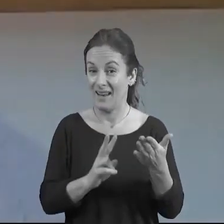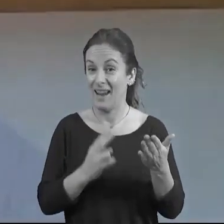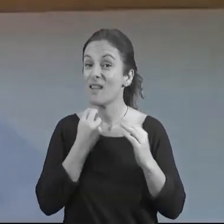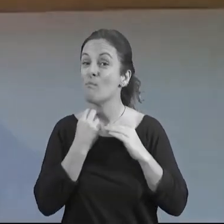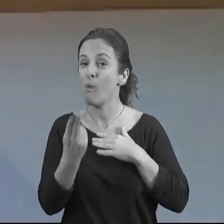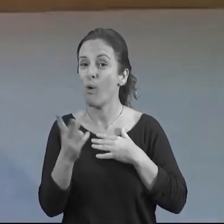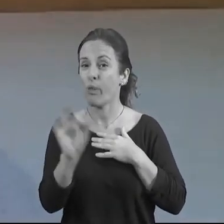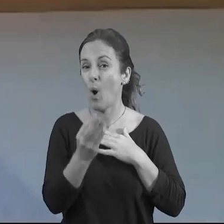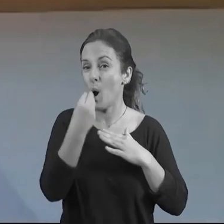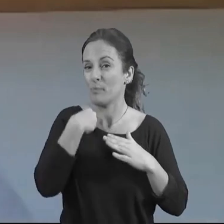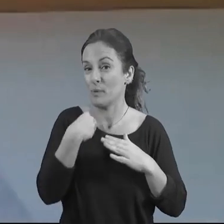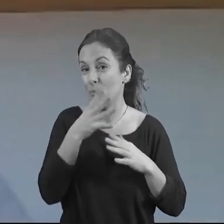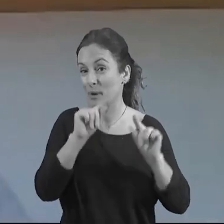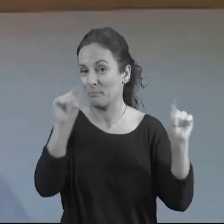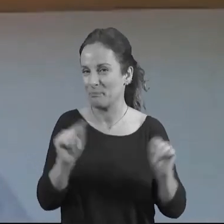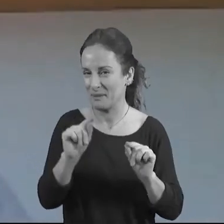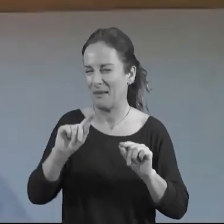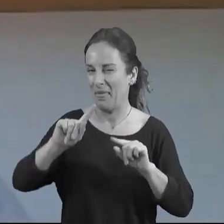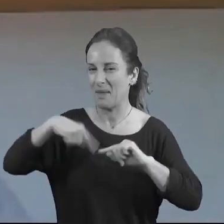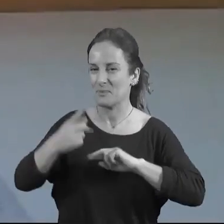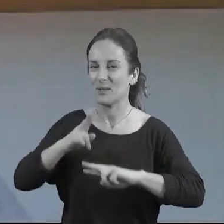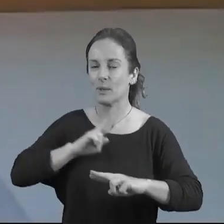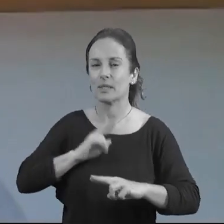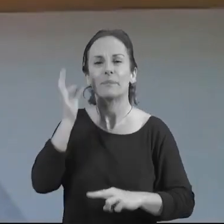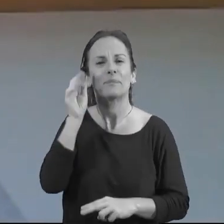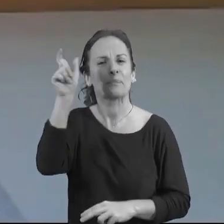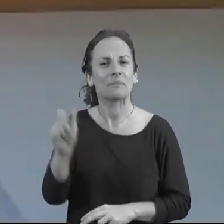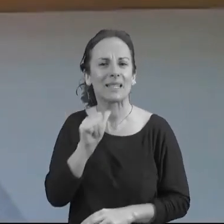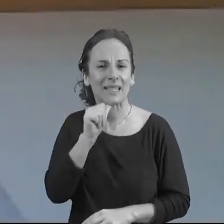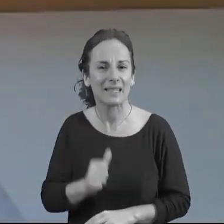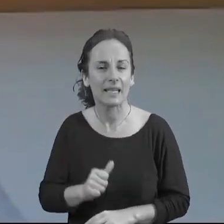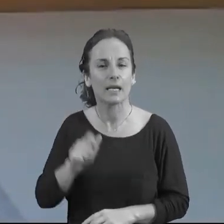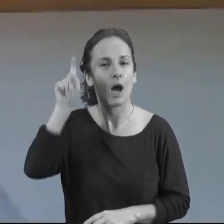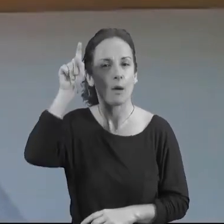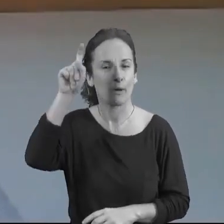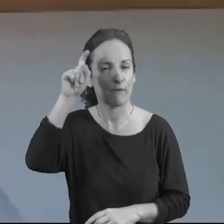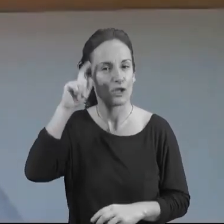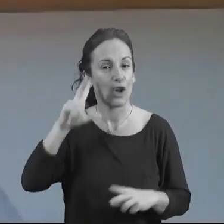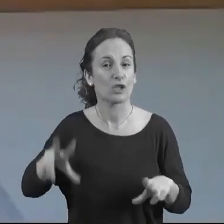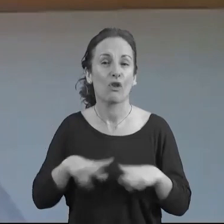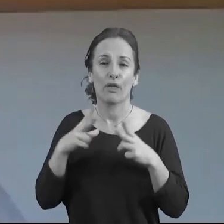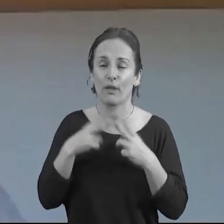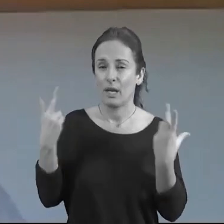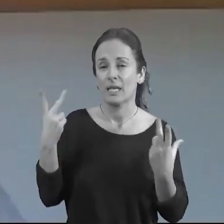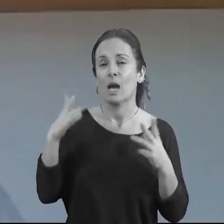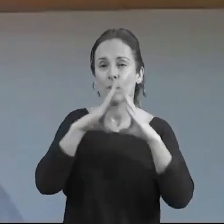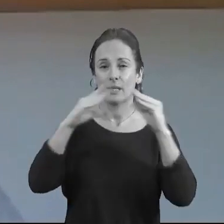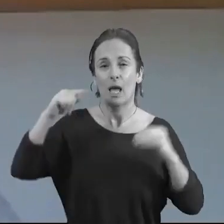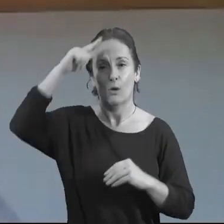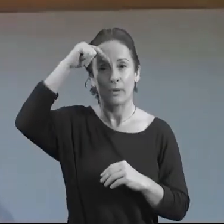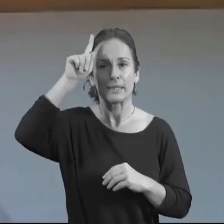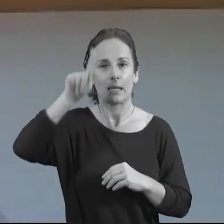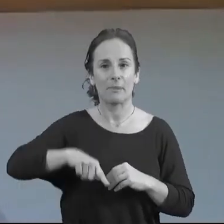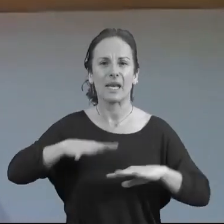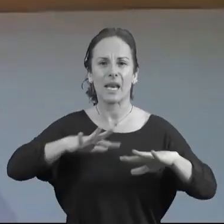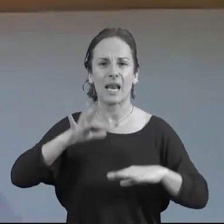Y bueno, Gracia es profesora de Sociología de la Universidad Complutense de Madrid y es activista feminista